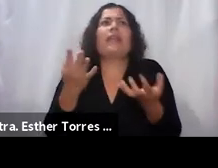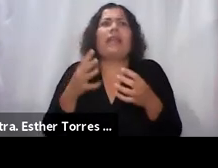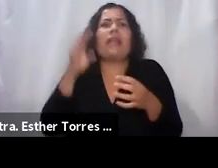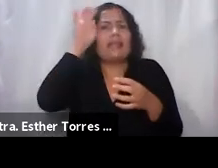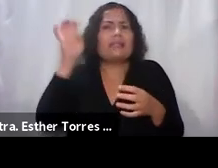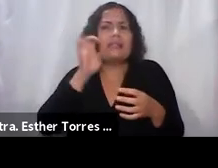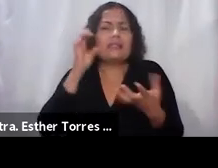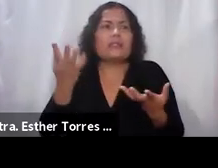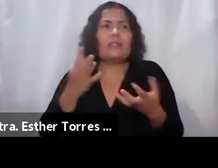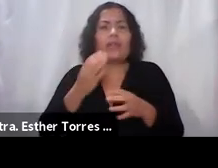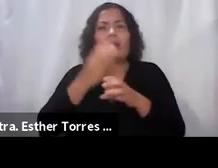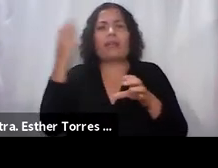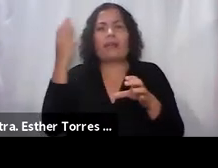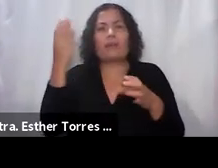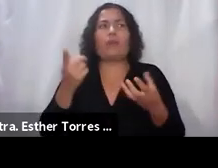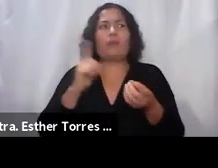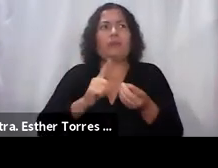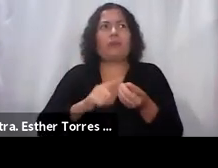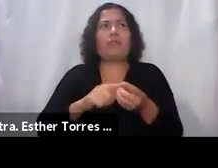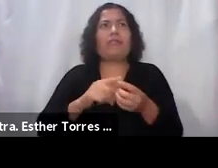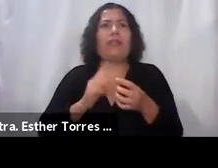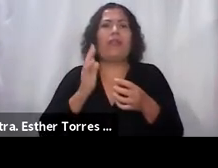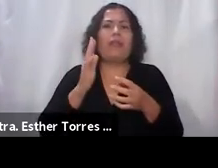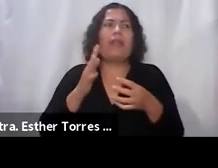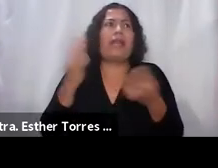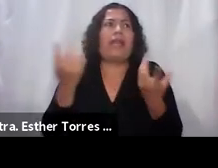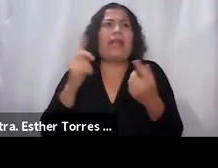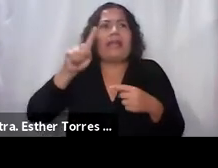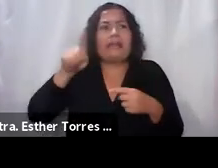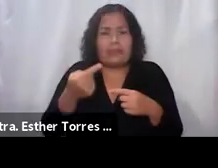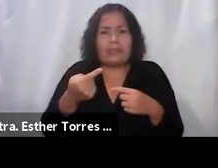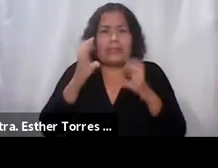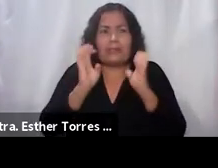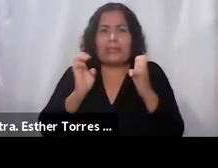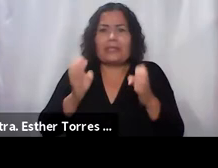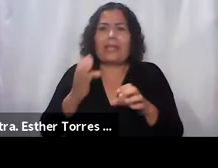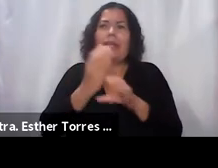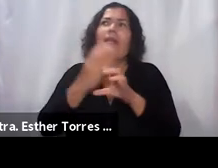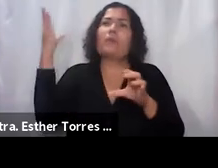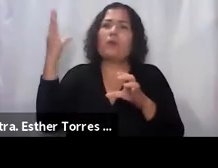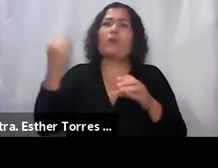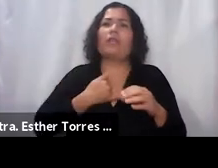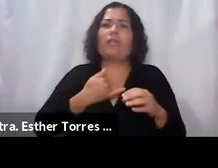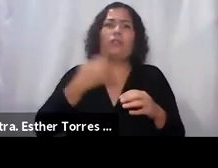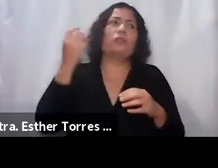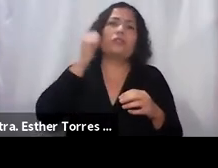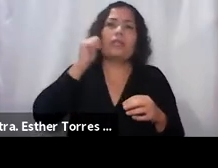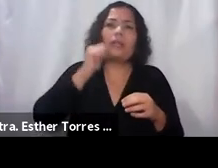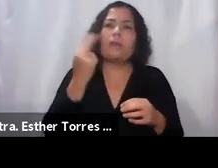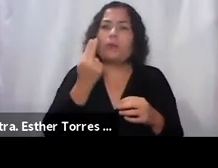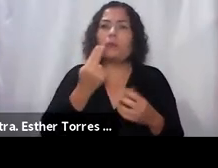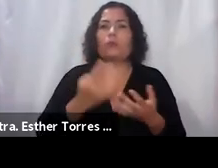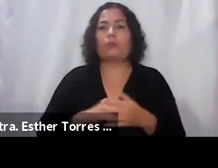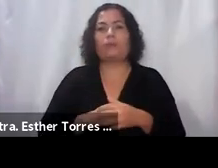parada, o no sé en dónde va a ser la parada, las rutas, ¿no? Que yo tengo, la ruta que yo tengo que tomar. Entonces,